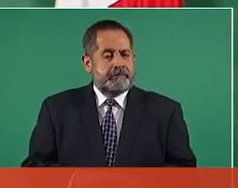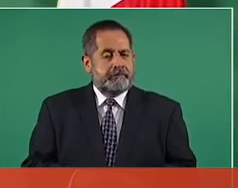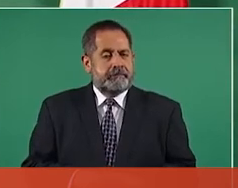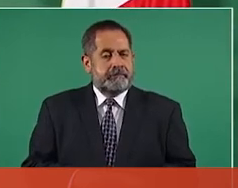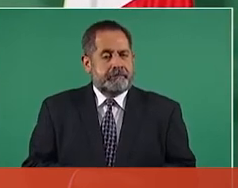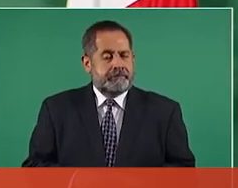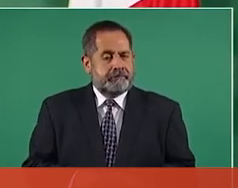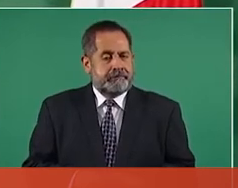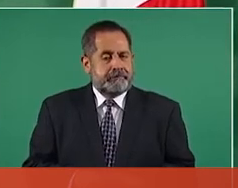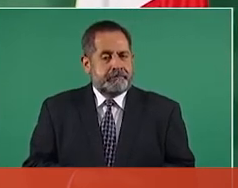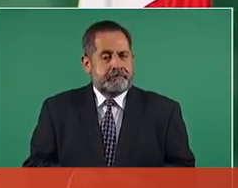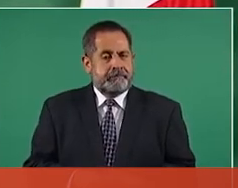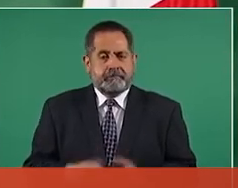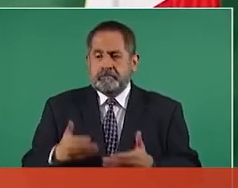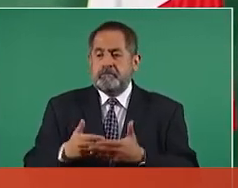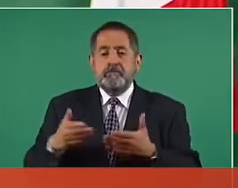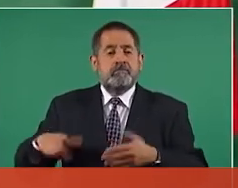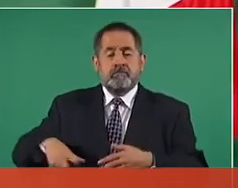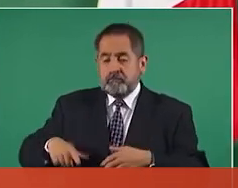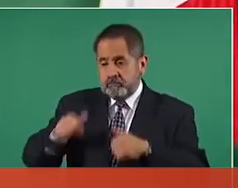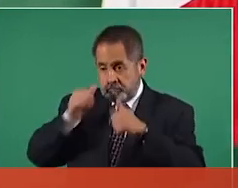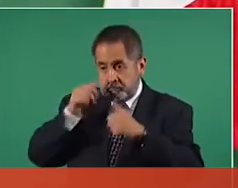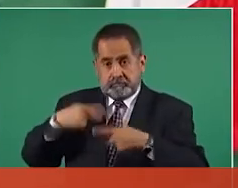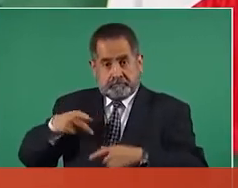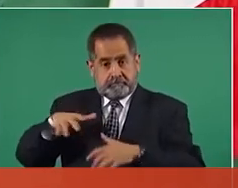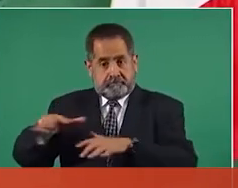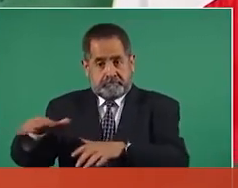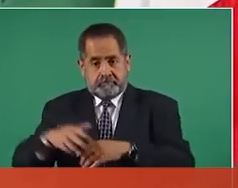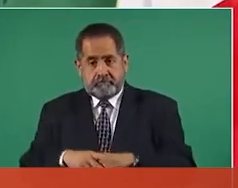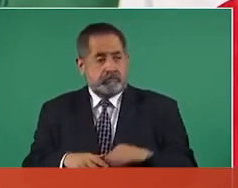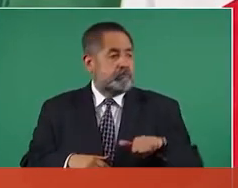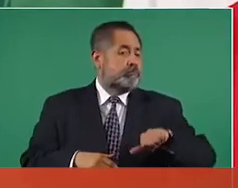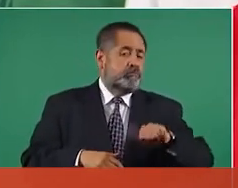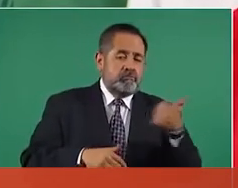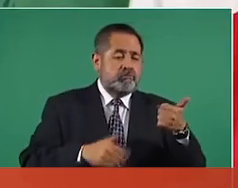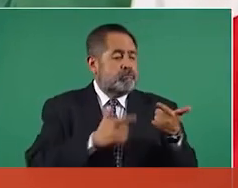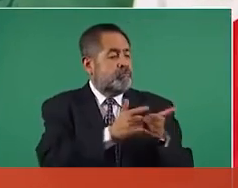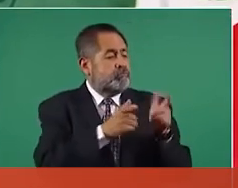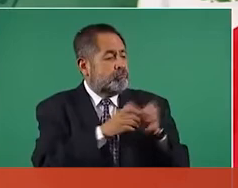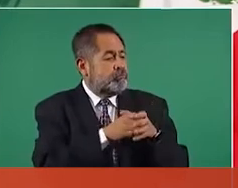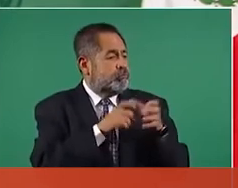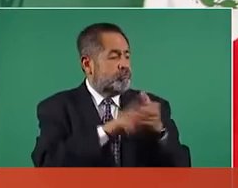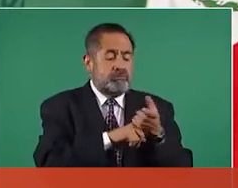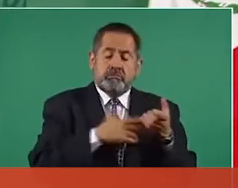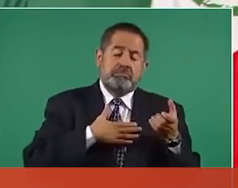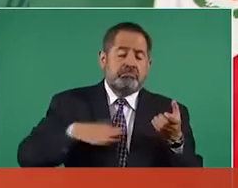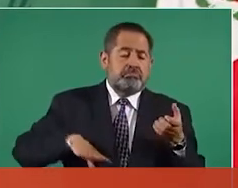pues demandas de grupos e intereses creados